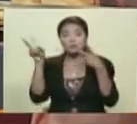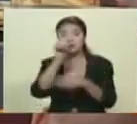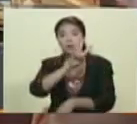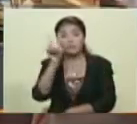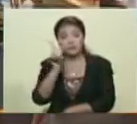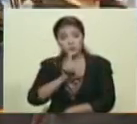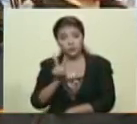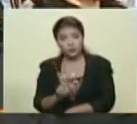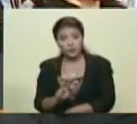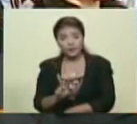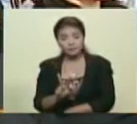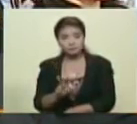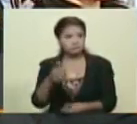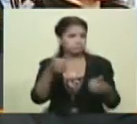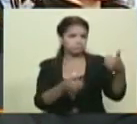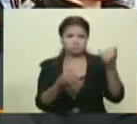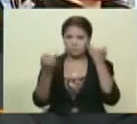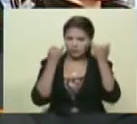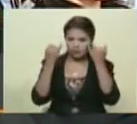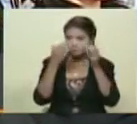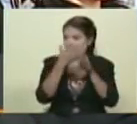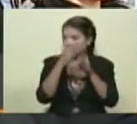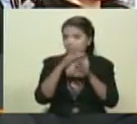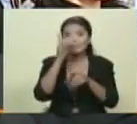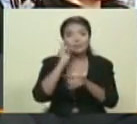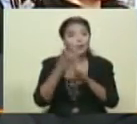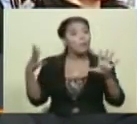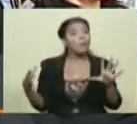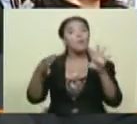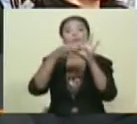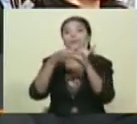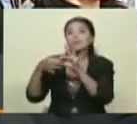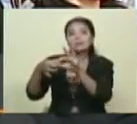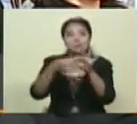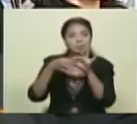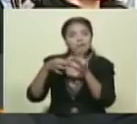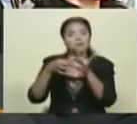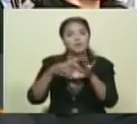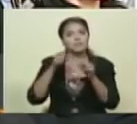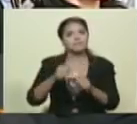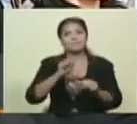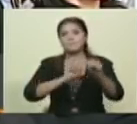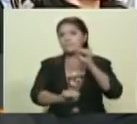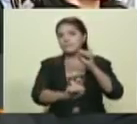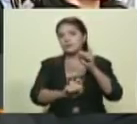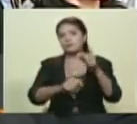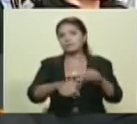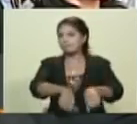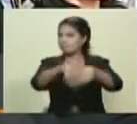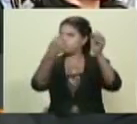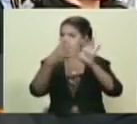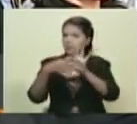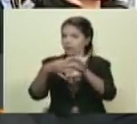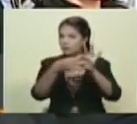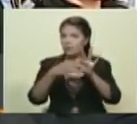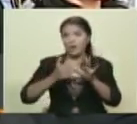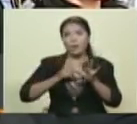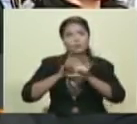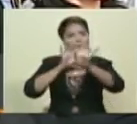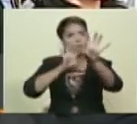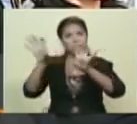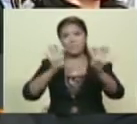Venezuela, debemos unirnos sin distinciones para expresar nuestro firme rechazo a la violación de la soberanía de cualquier